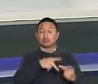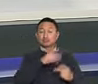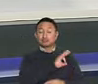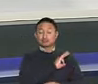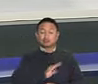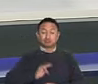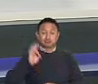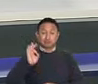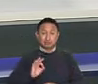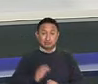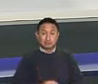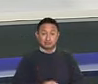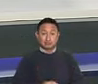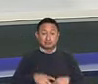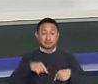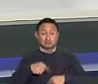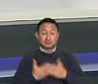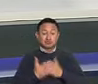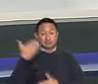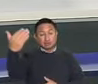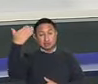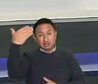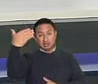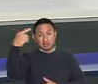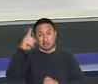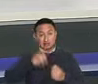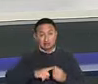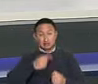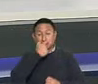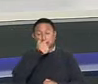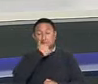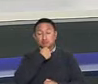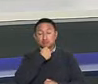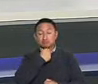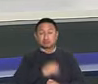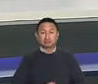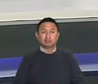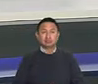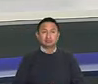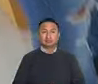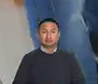reelecta Paola Pavón y el nuevo alcalde de Quito, Pavel Muñoz.